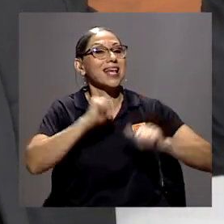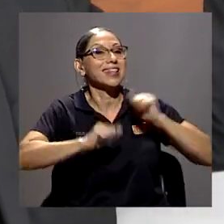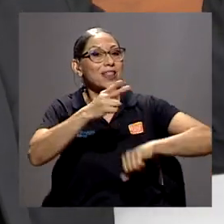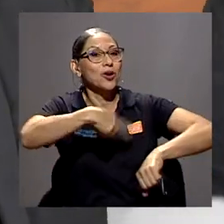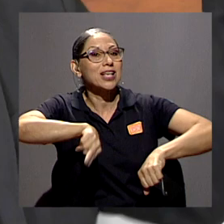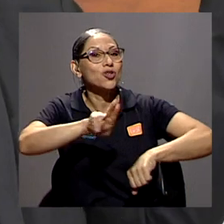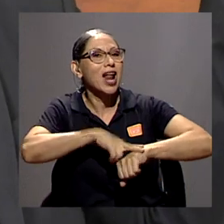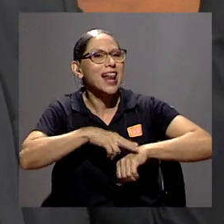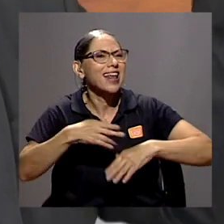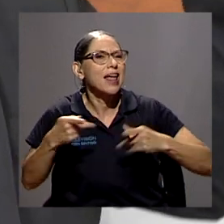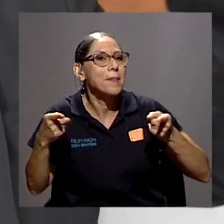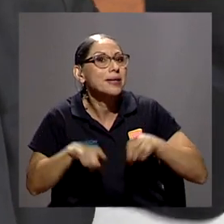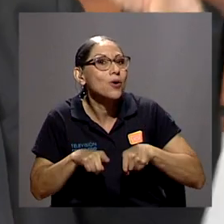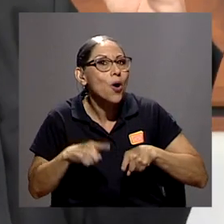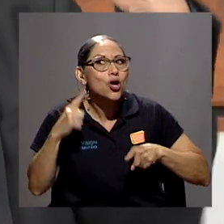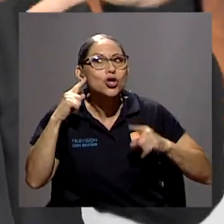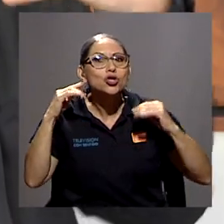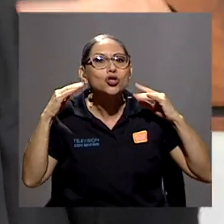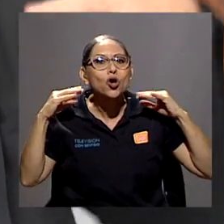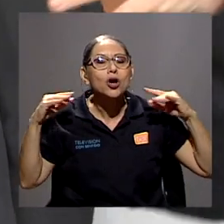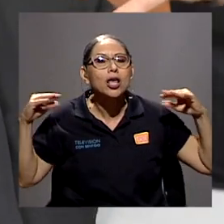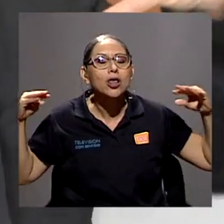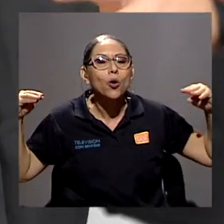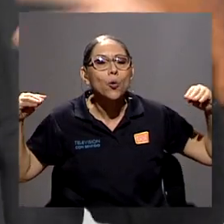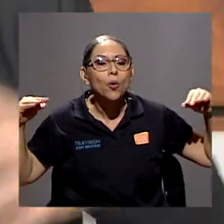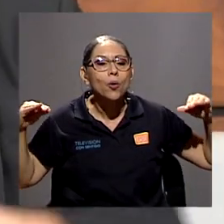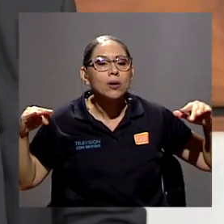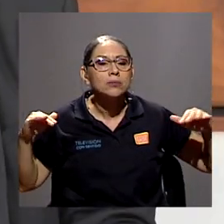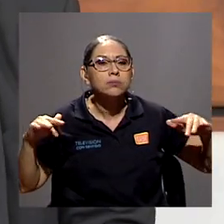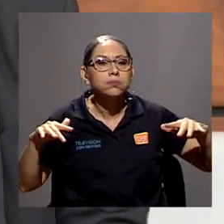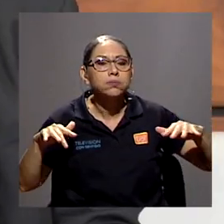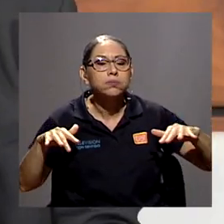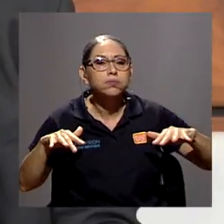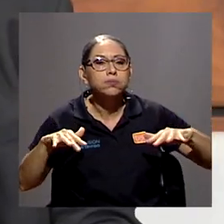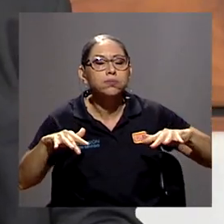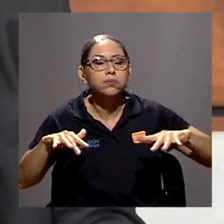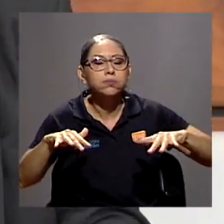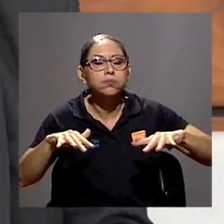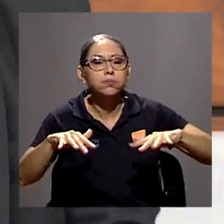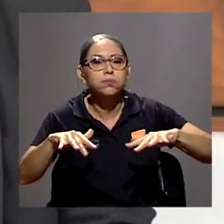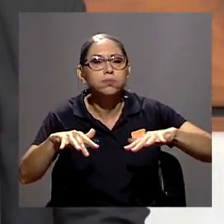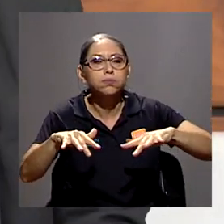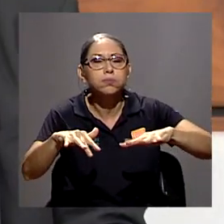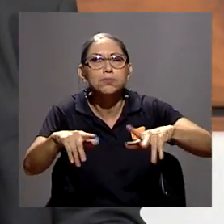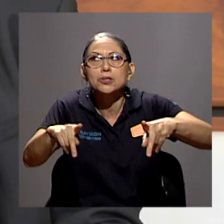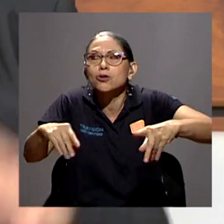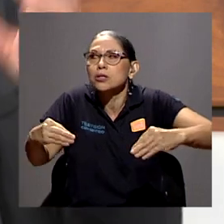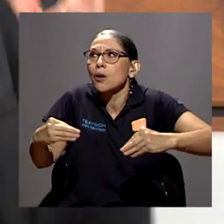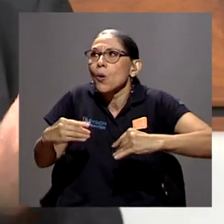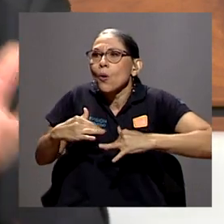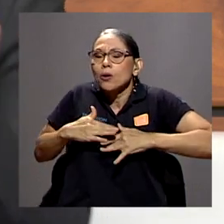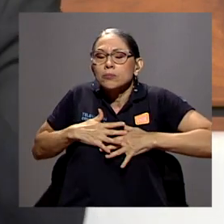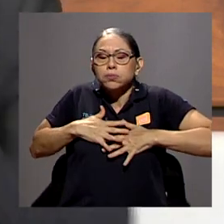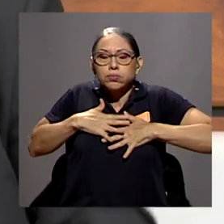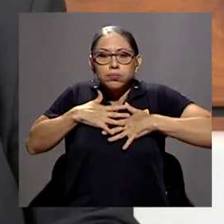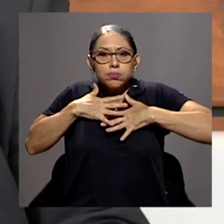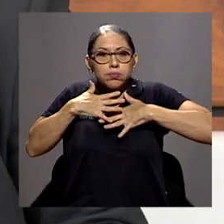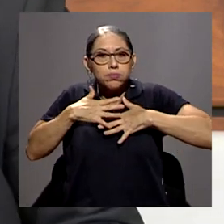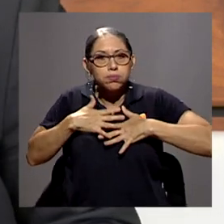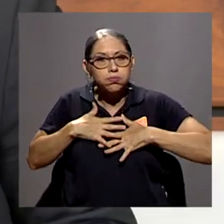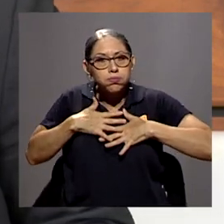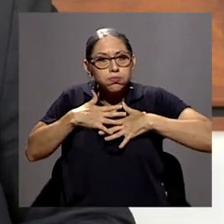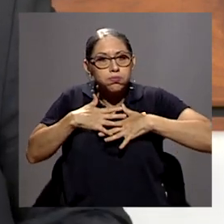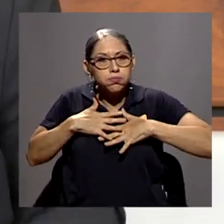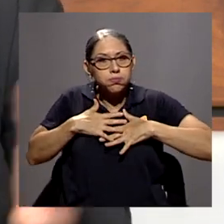de que el sonido abrazo a cuerpo abrazo al público que estaba digamos en el valle central y